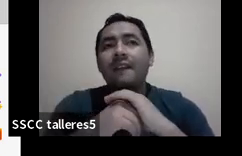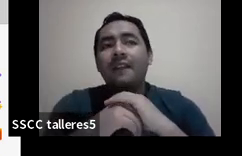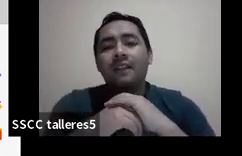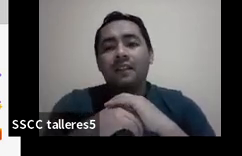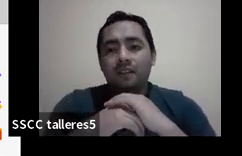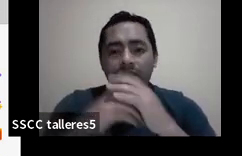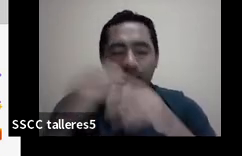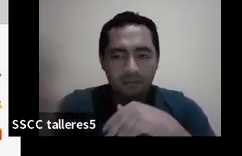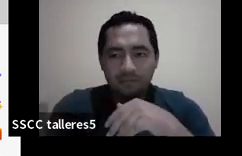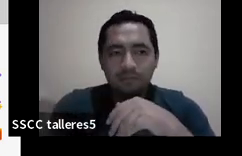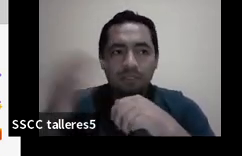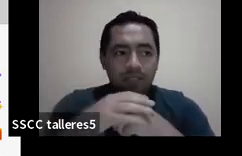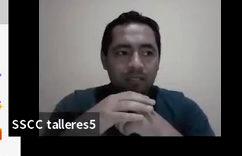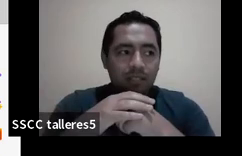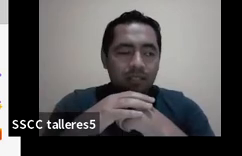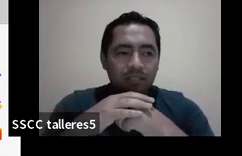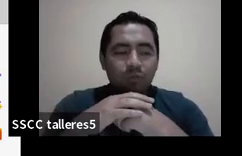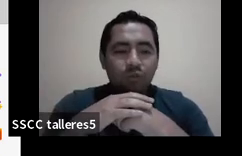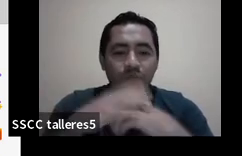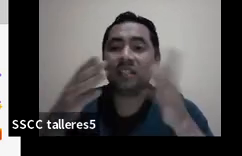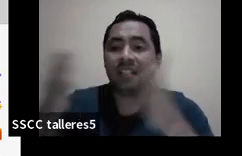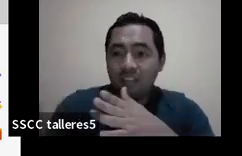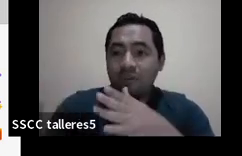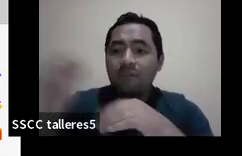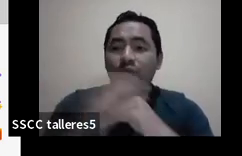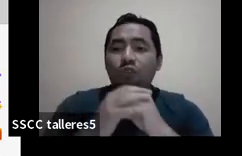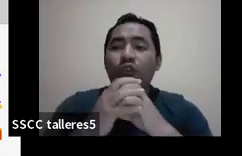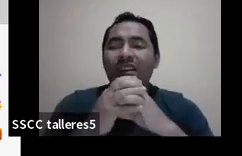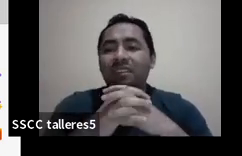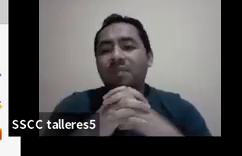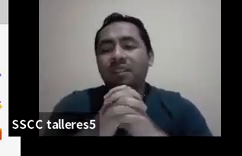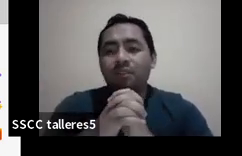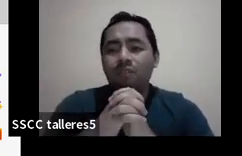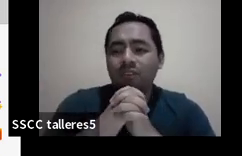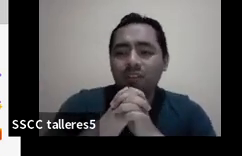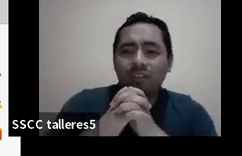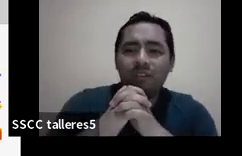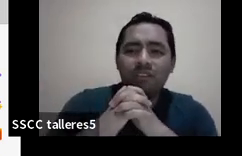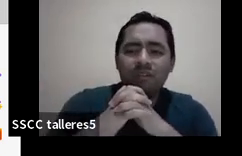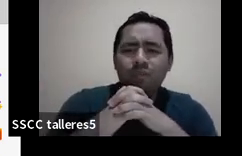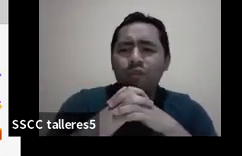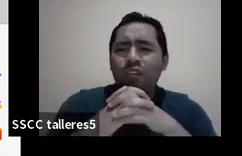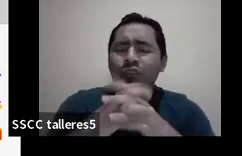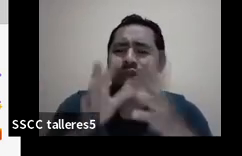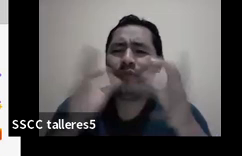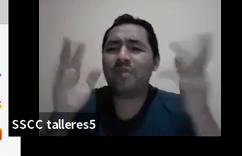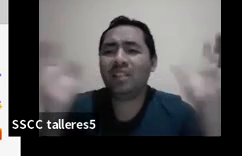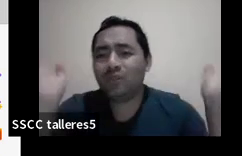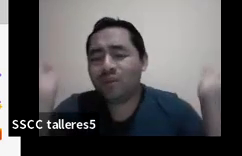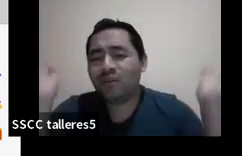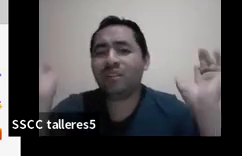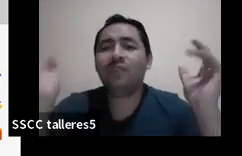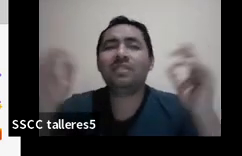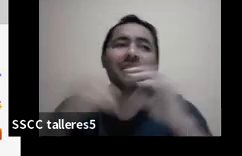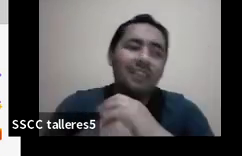interpretar y decimos nuestra tarifa por hora de interpretación y ellos dicen, pero es que solo es mover